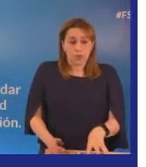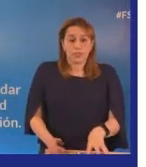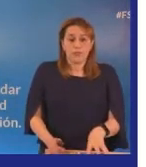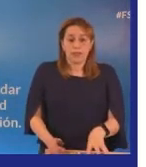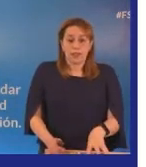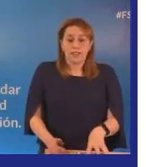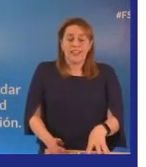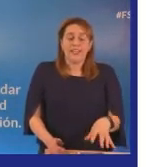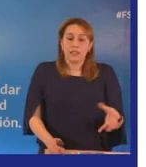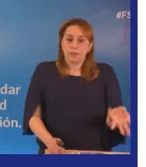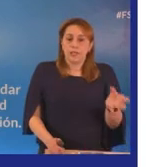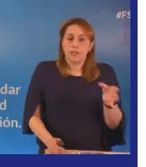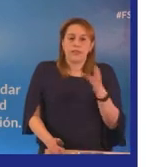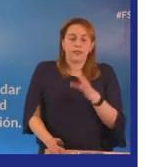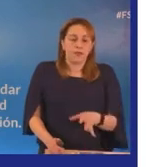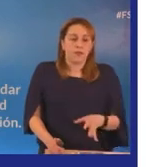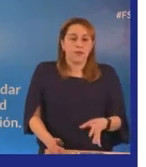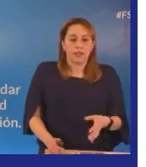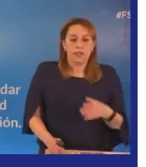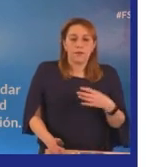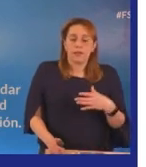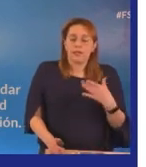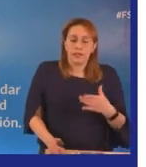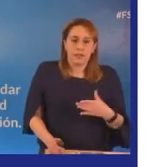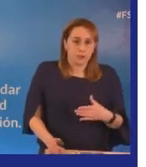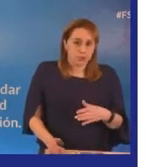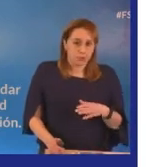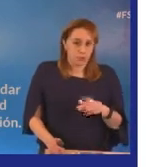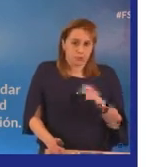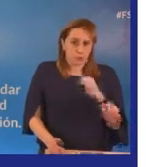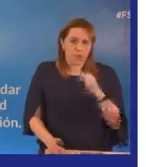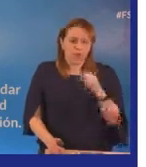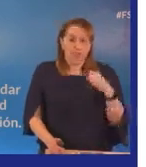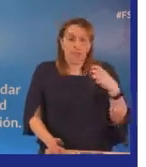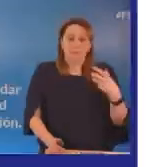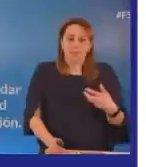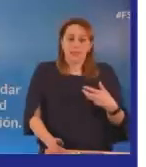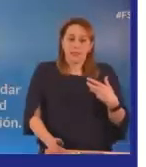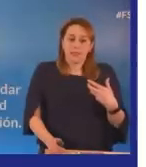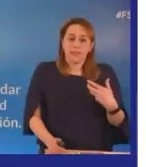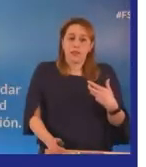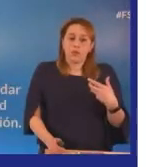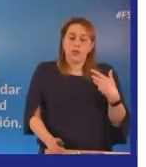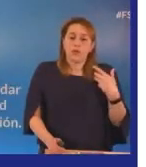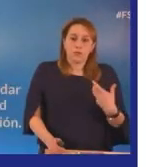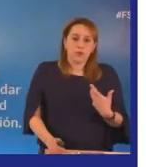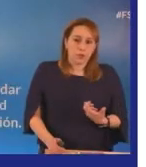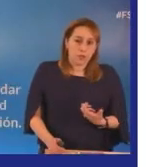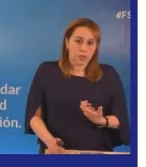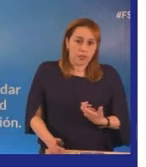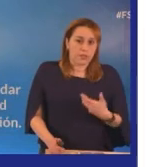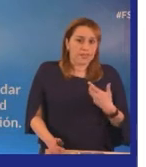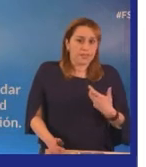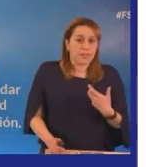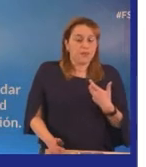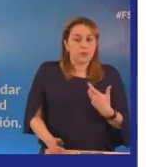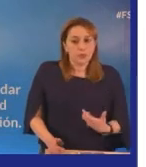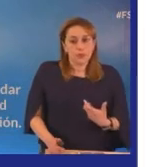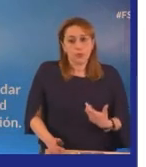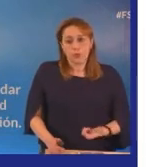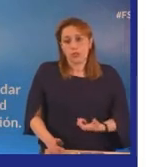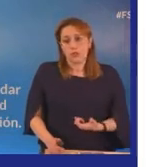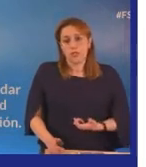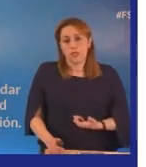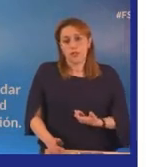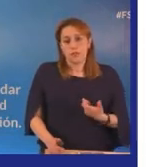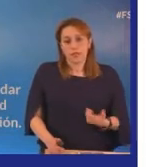rehabilitación ocupacional y también a nivel de fono, es la parte de higiene postural. Que el paciente tenga una buena postura va a facilitar